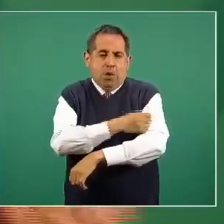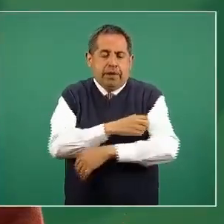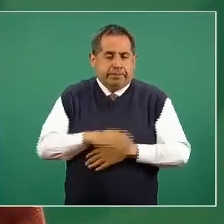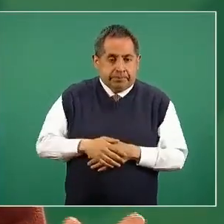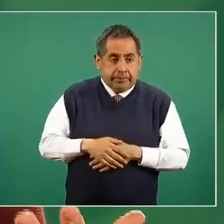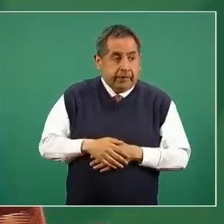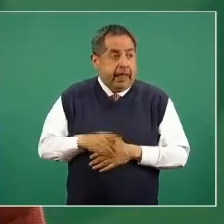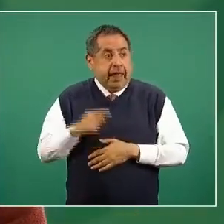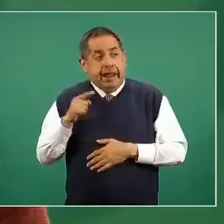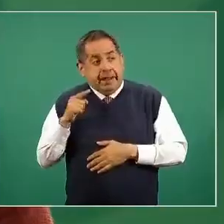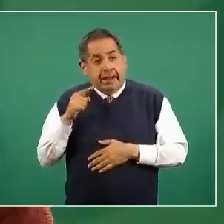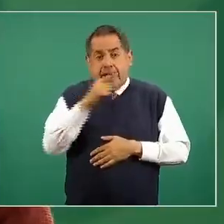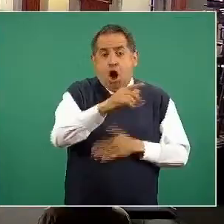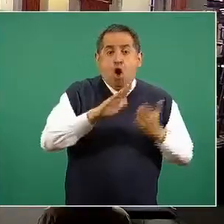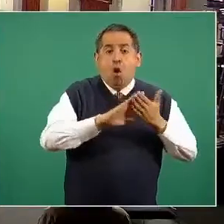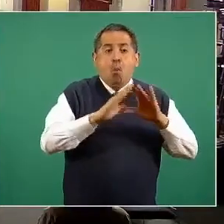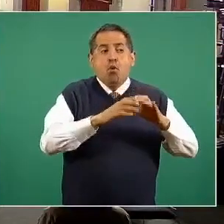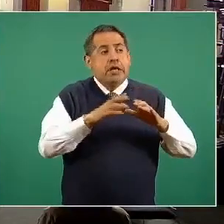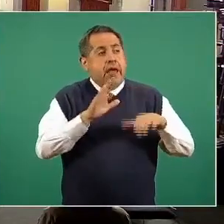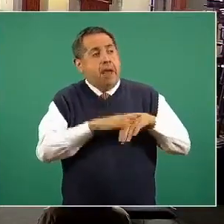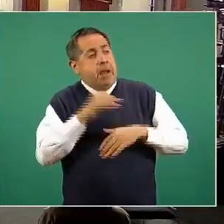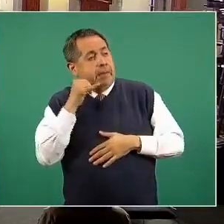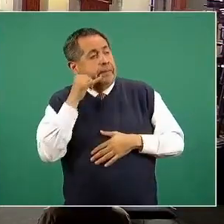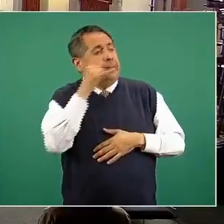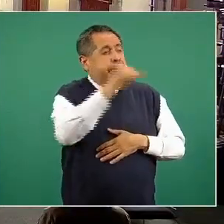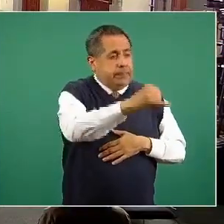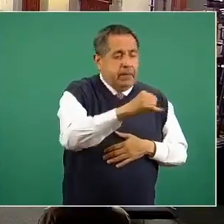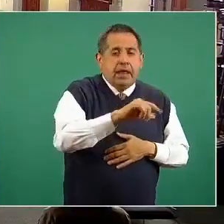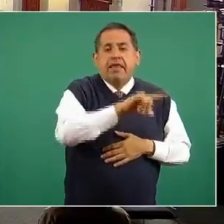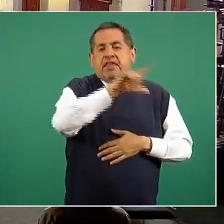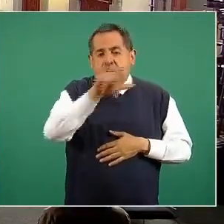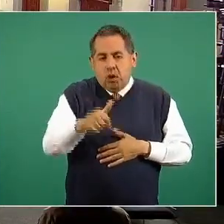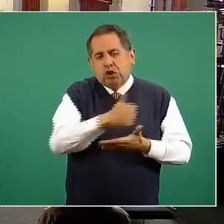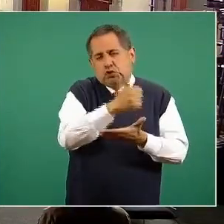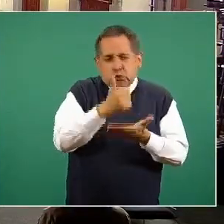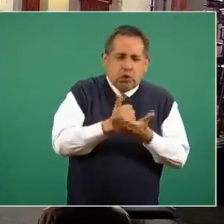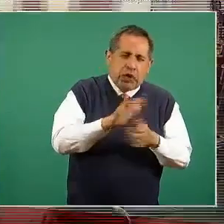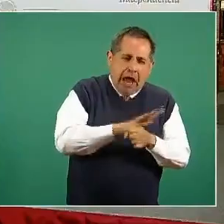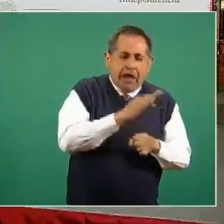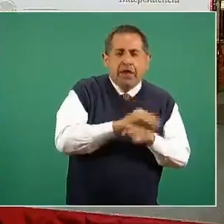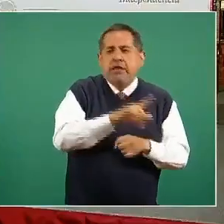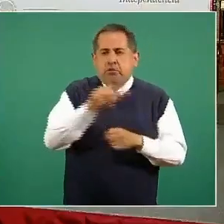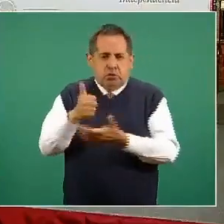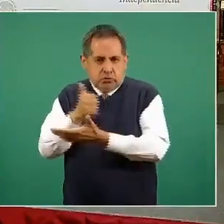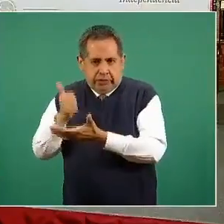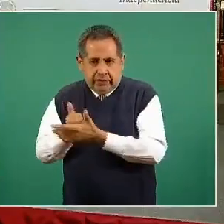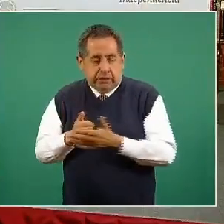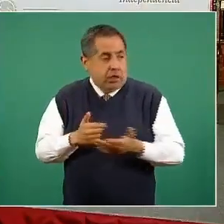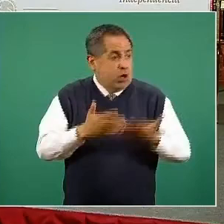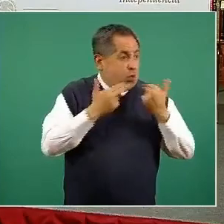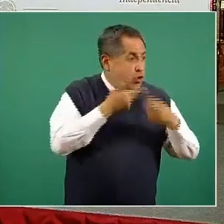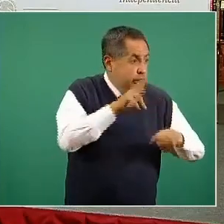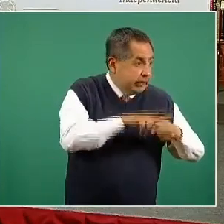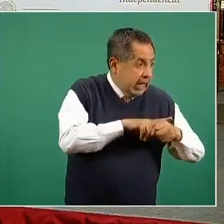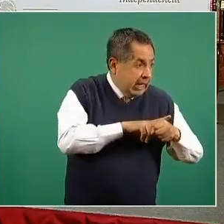en las comunidades, sobre todo rurales dispersas y después metropolitanas, lejos de hospitales,